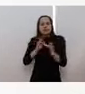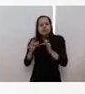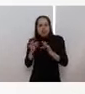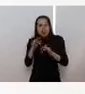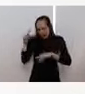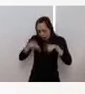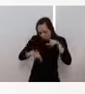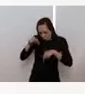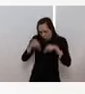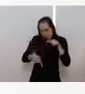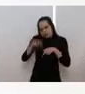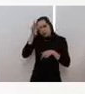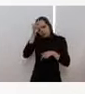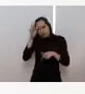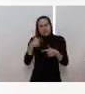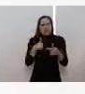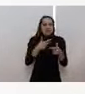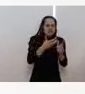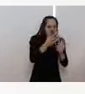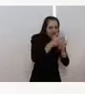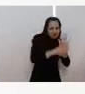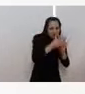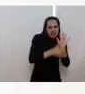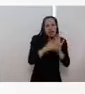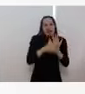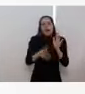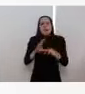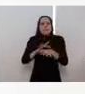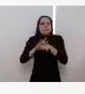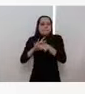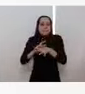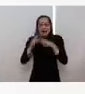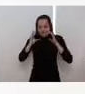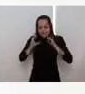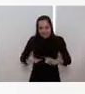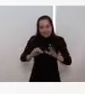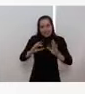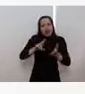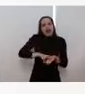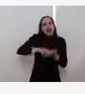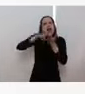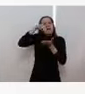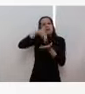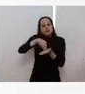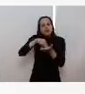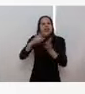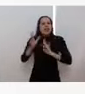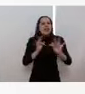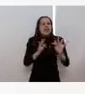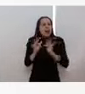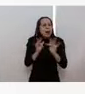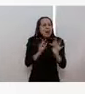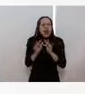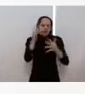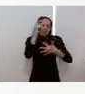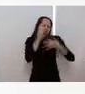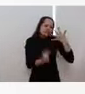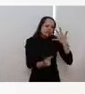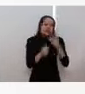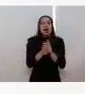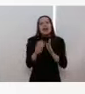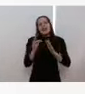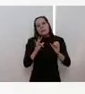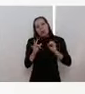clínico patología medicina física y rehabilitación terapias dentro de las terapias tenemos terapia ocupacional